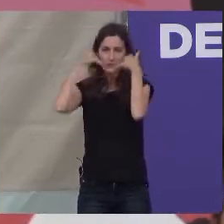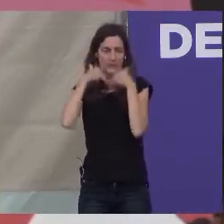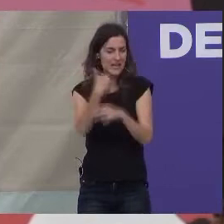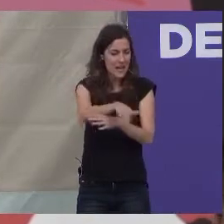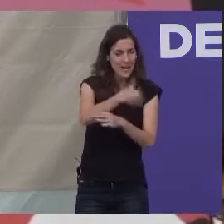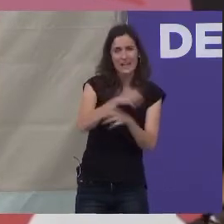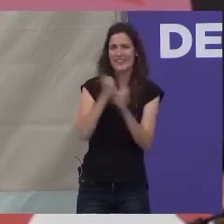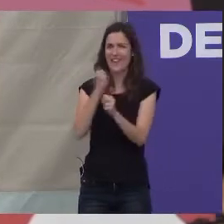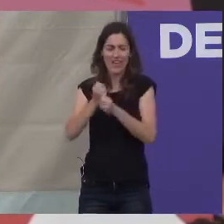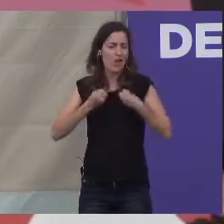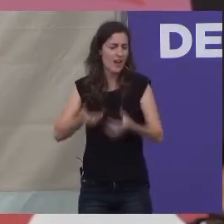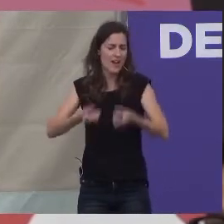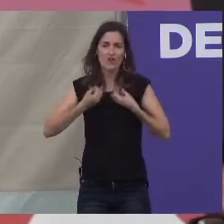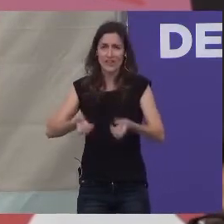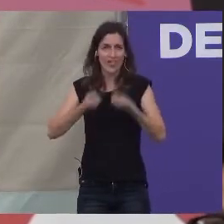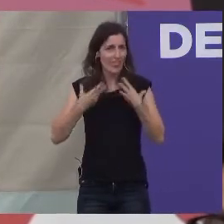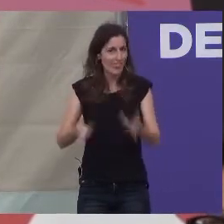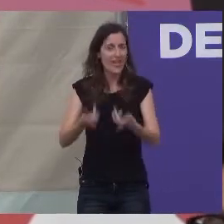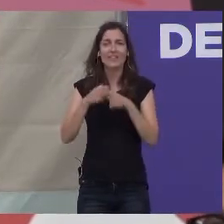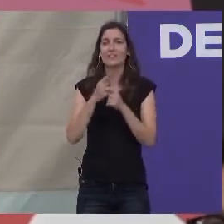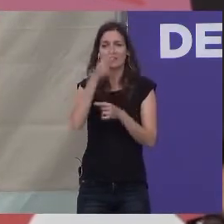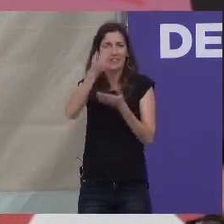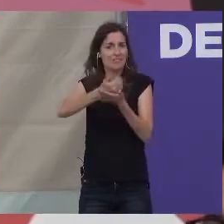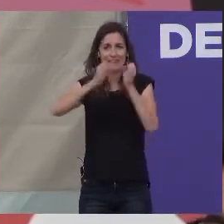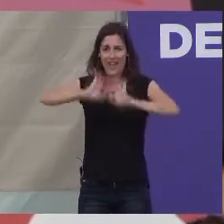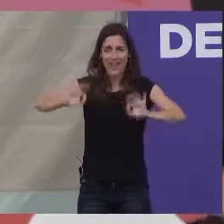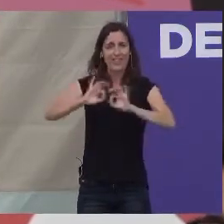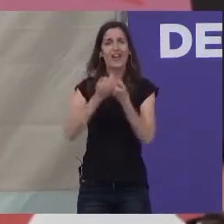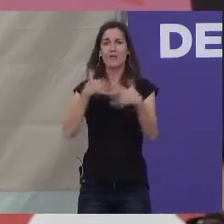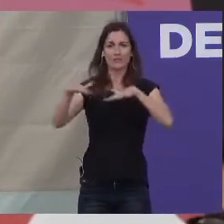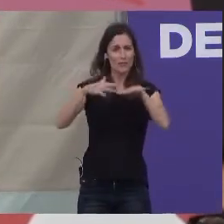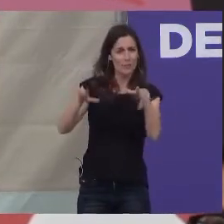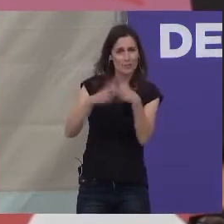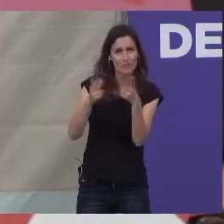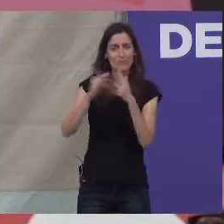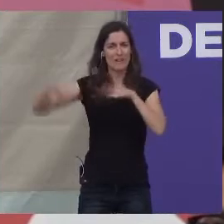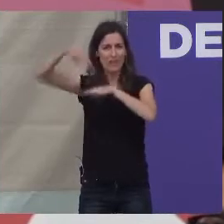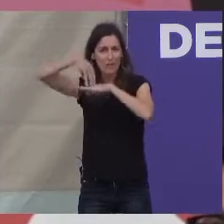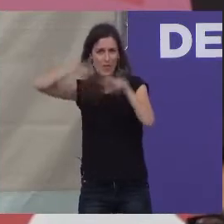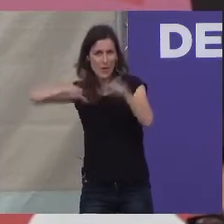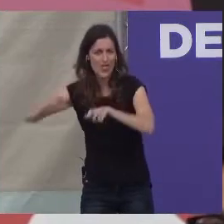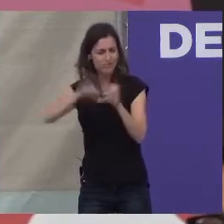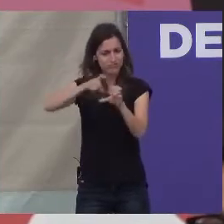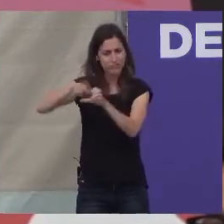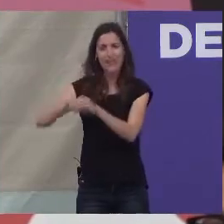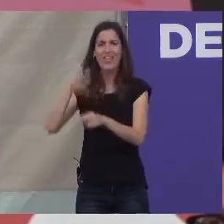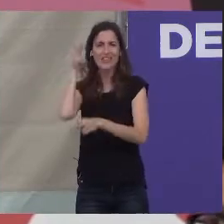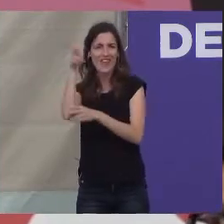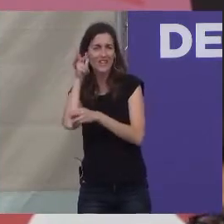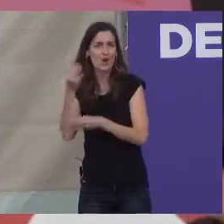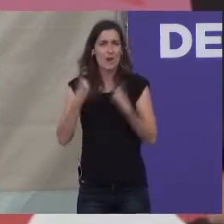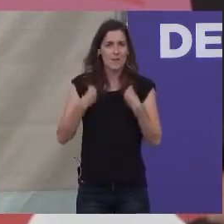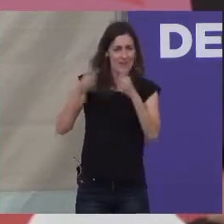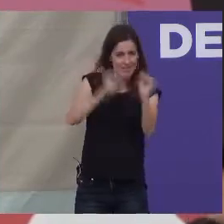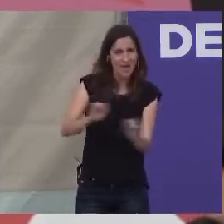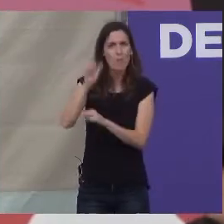con generosidad y altruismo, desarrollado nuestro activismo en movimientos sociales, en plataformas ciudadanas, hemos defendido el derecho a la vivienda, a la mujer frente a la